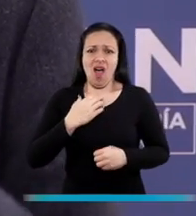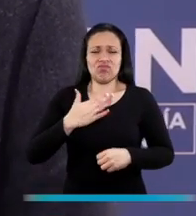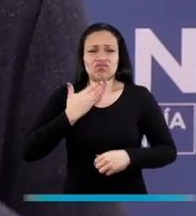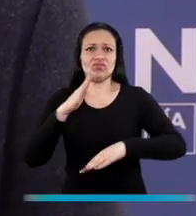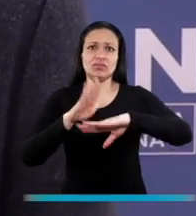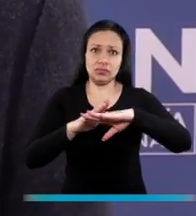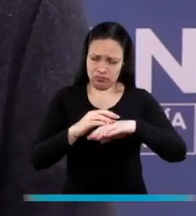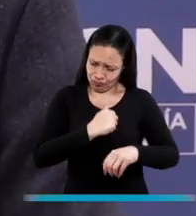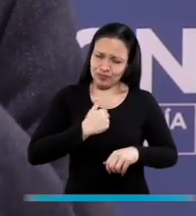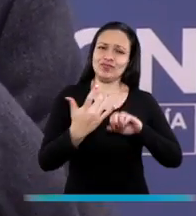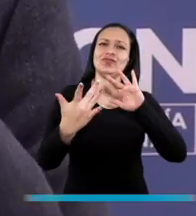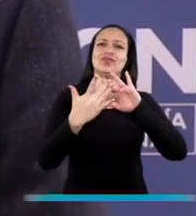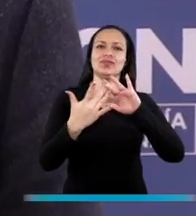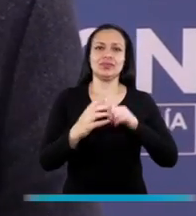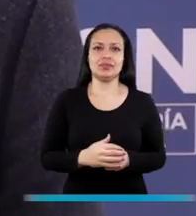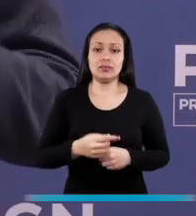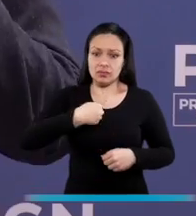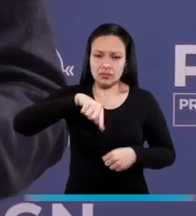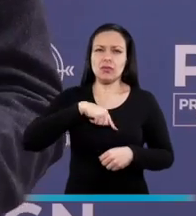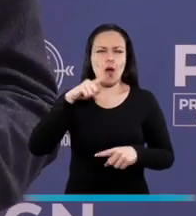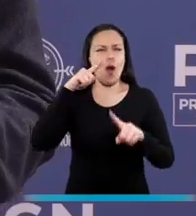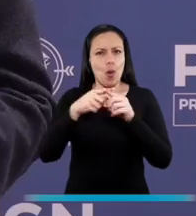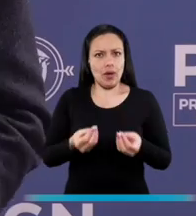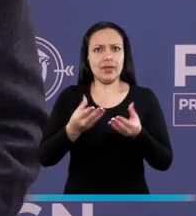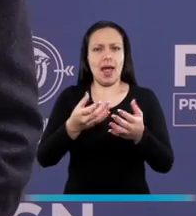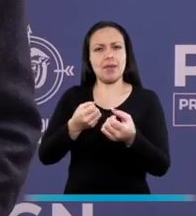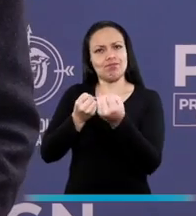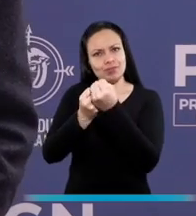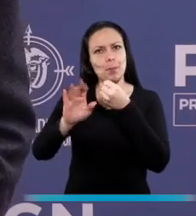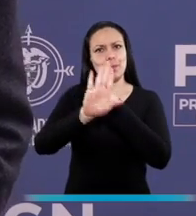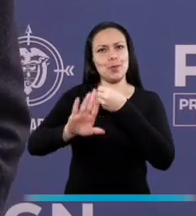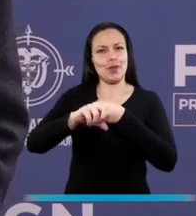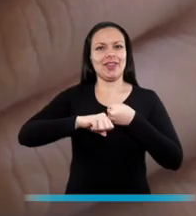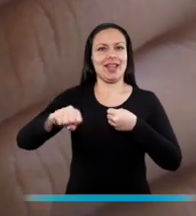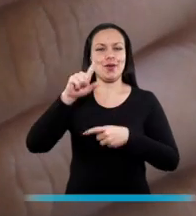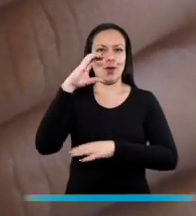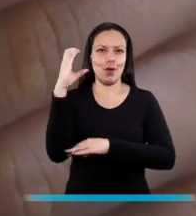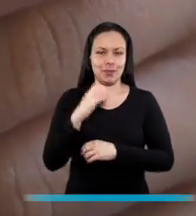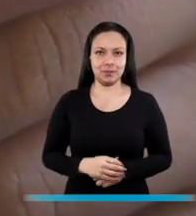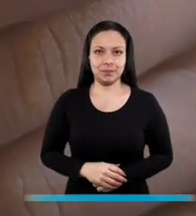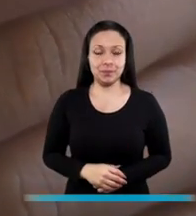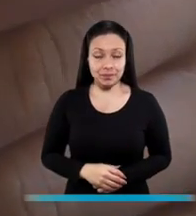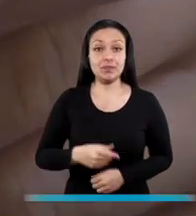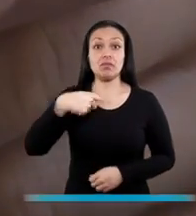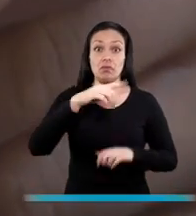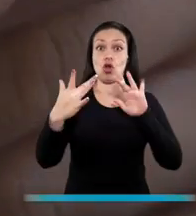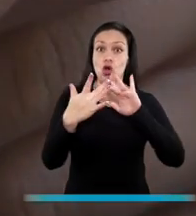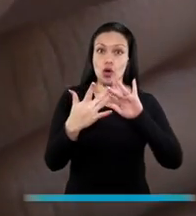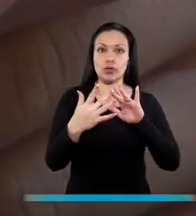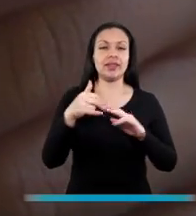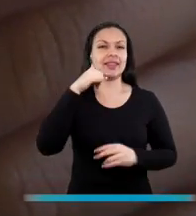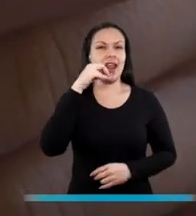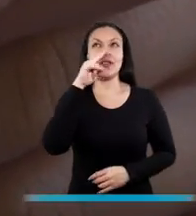preocupación, queja, reclamo, por favor, contáctenos. Aquí estamos para proteger los derechos de los colombianos. Contáctenos a nuestra línea